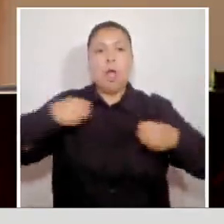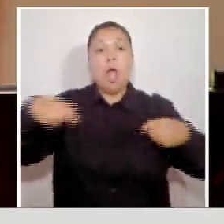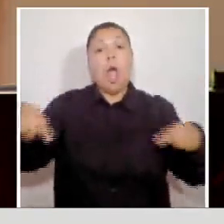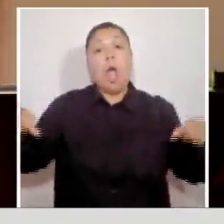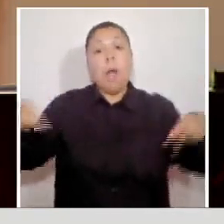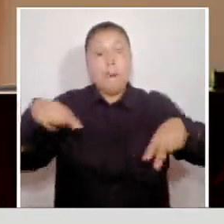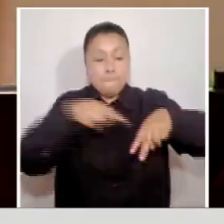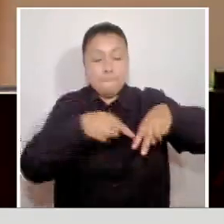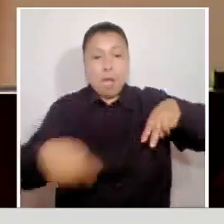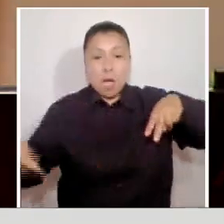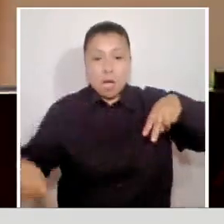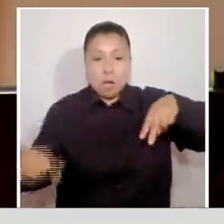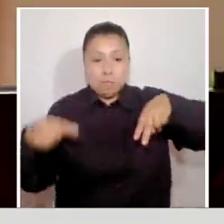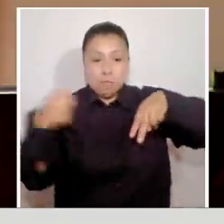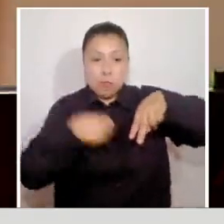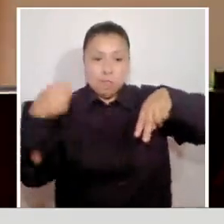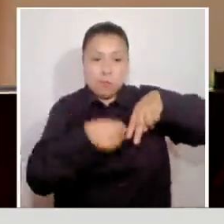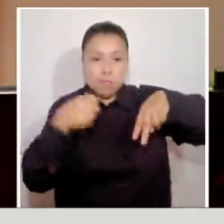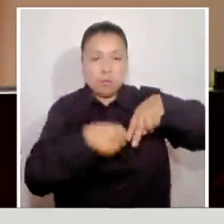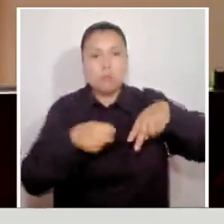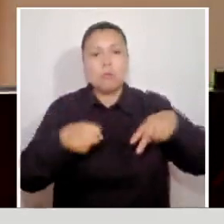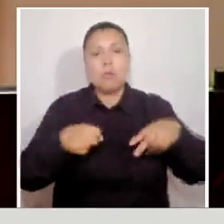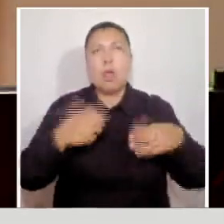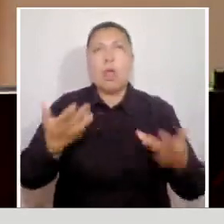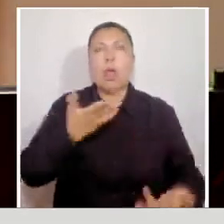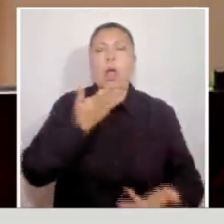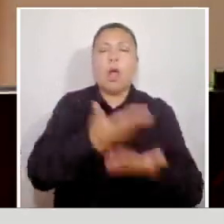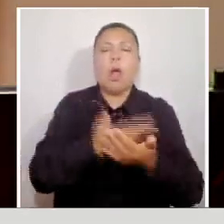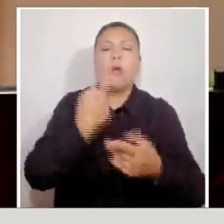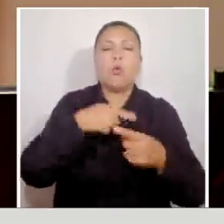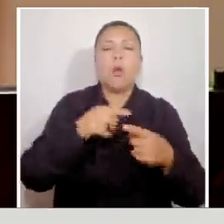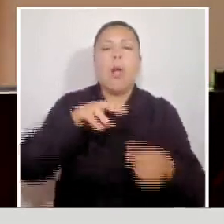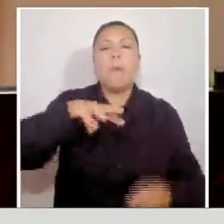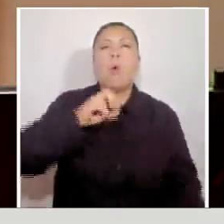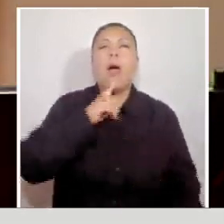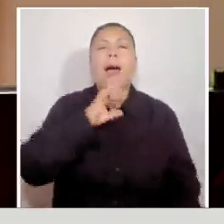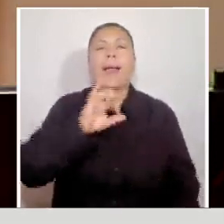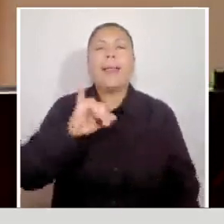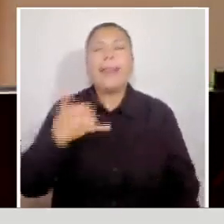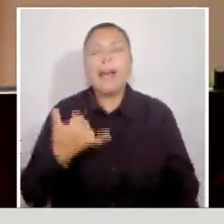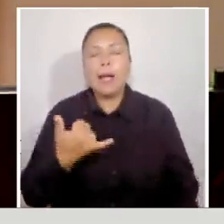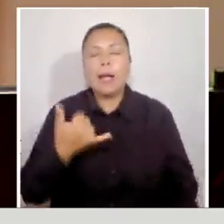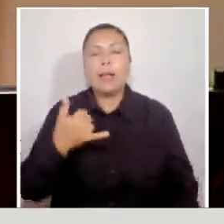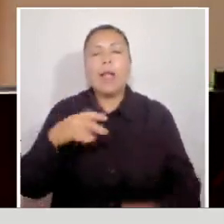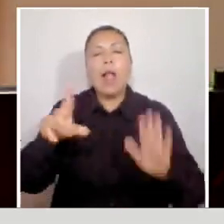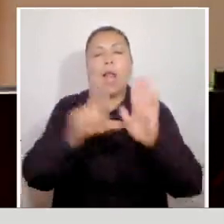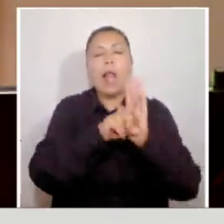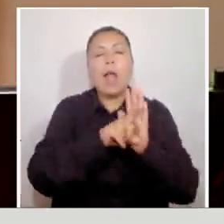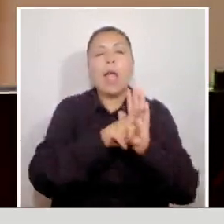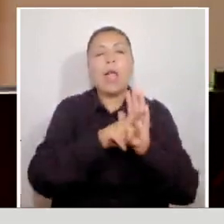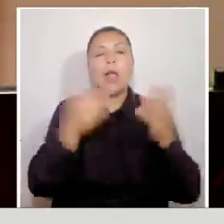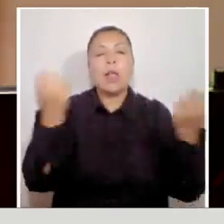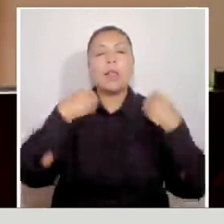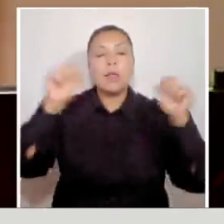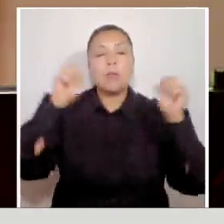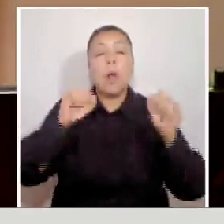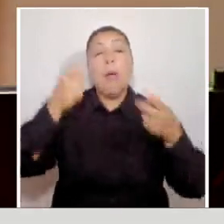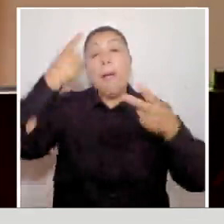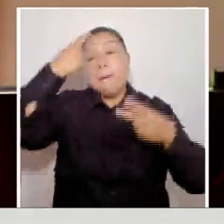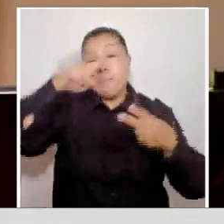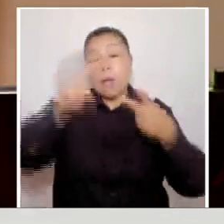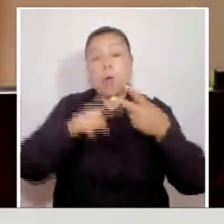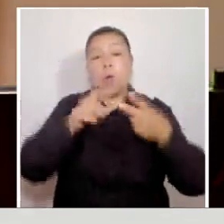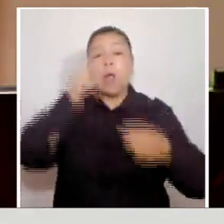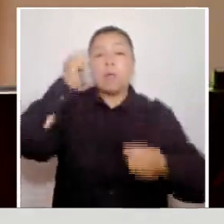contrincante hay una paradoja que es que el muita está comprendido en la ley del deporte pero el kickboxing es la ley de artes